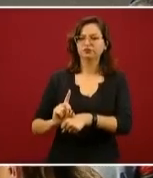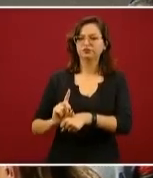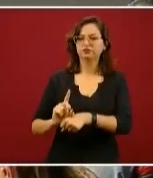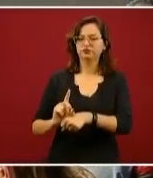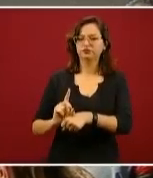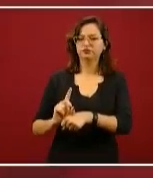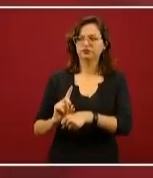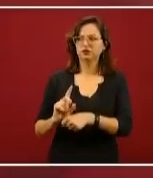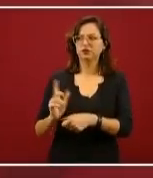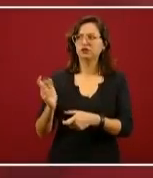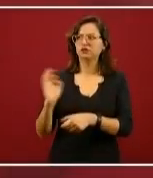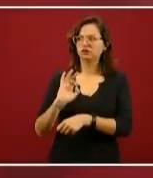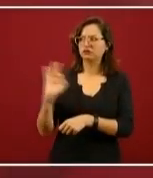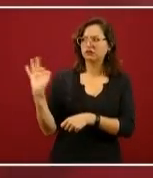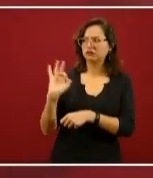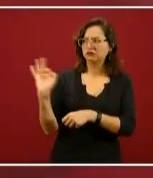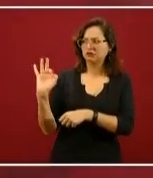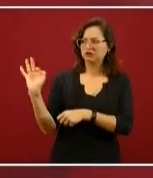riesgo